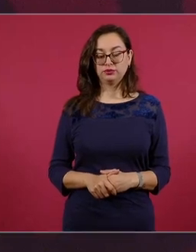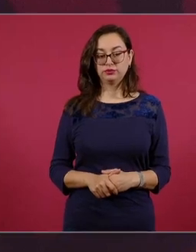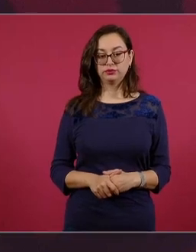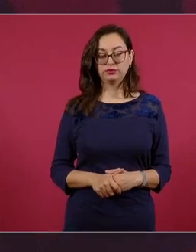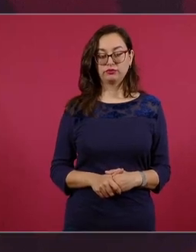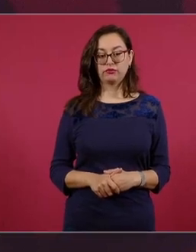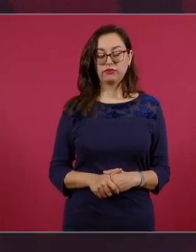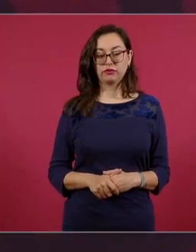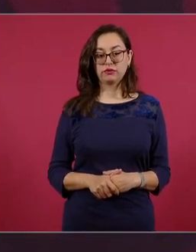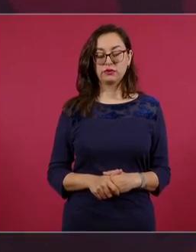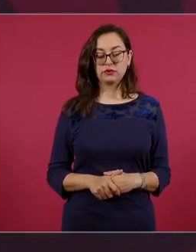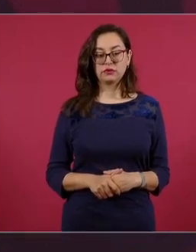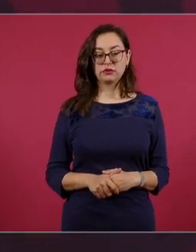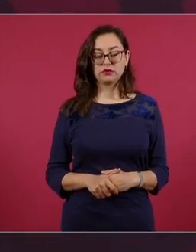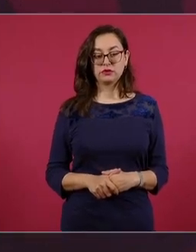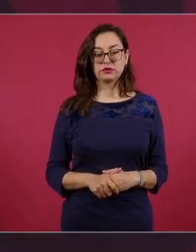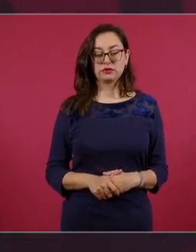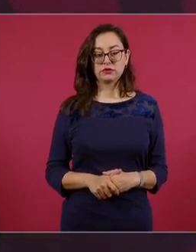muchos ya están